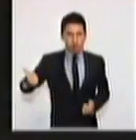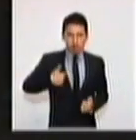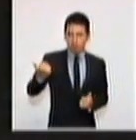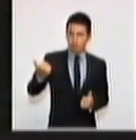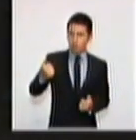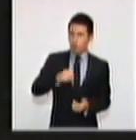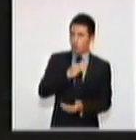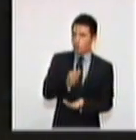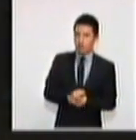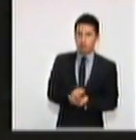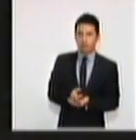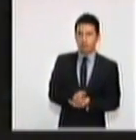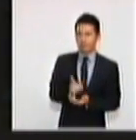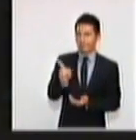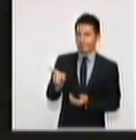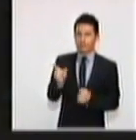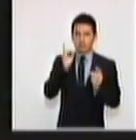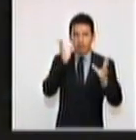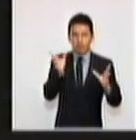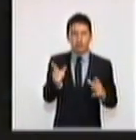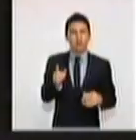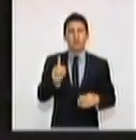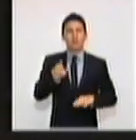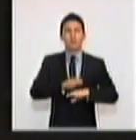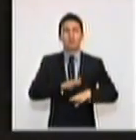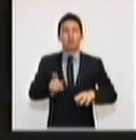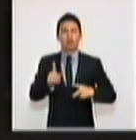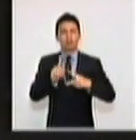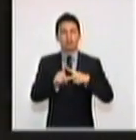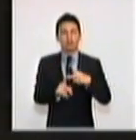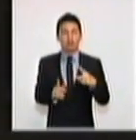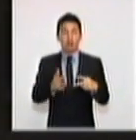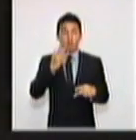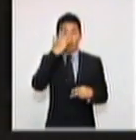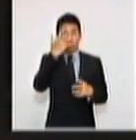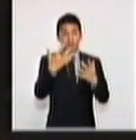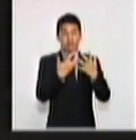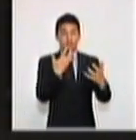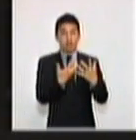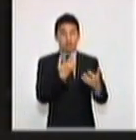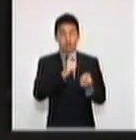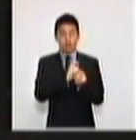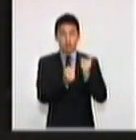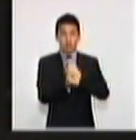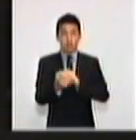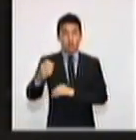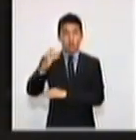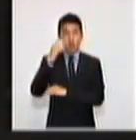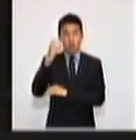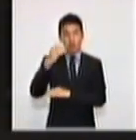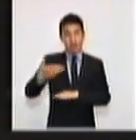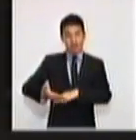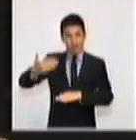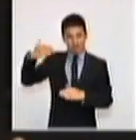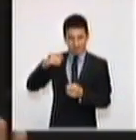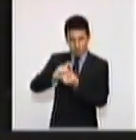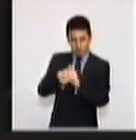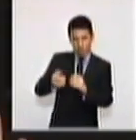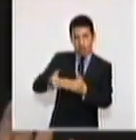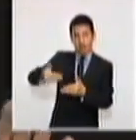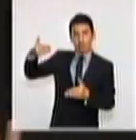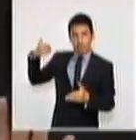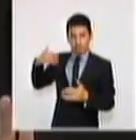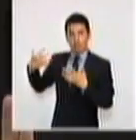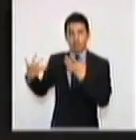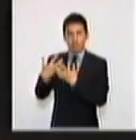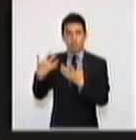había atrevido tanto por dos grandes razones. La primera, porque el sistema tributario colombiano anterior a esta reforma ya era